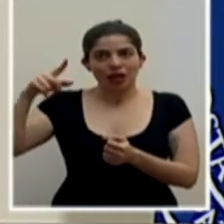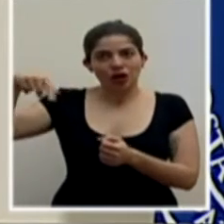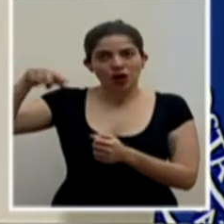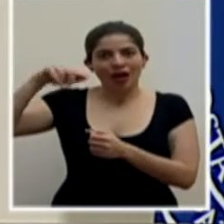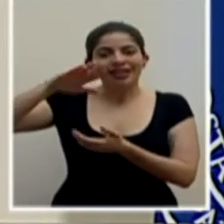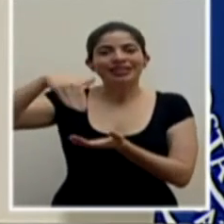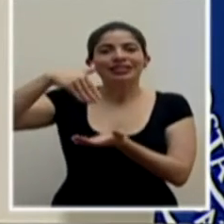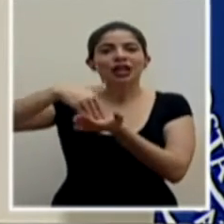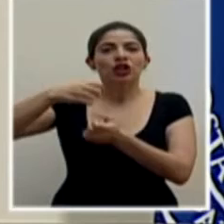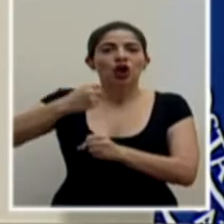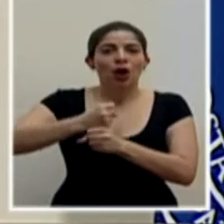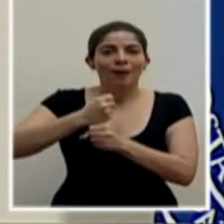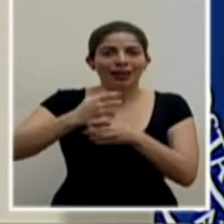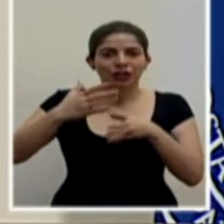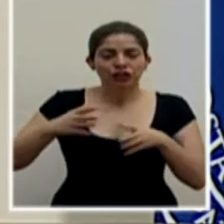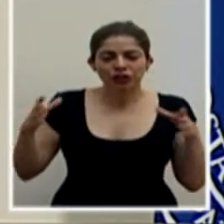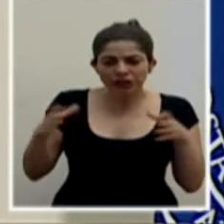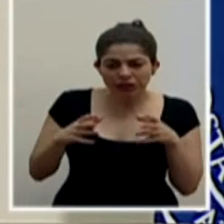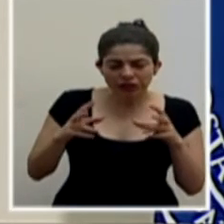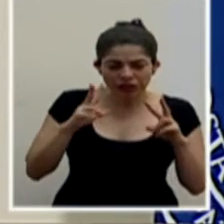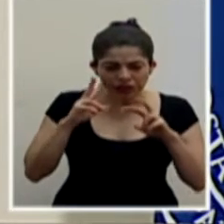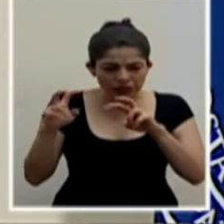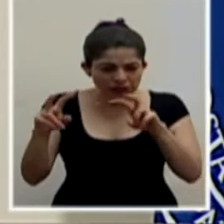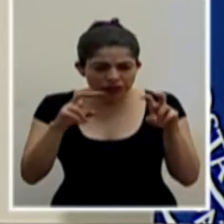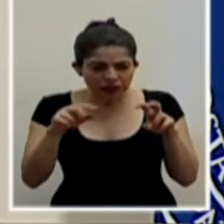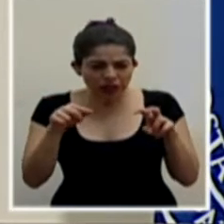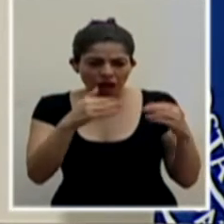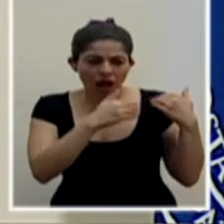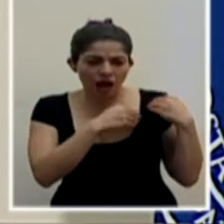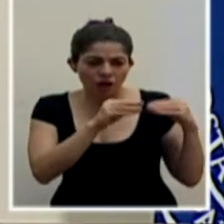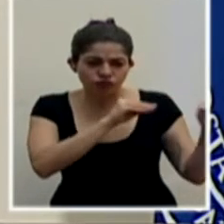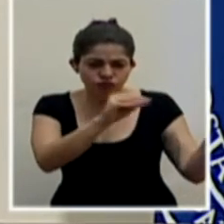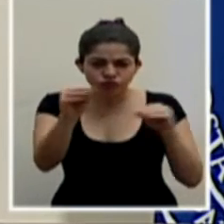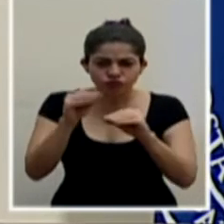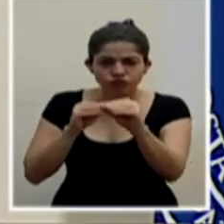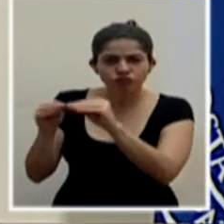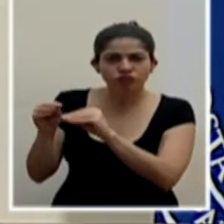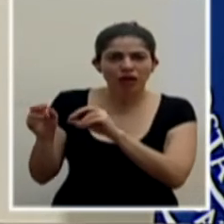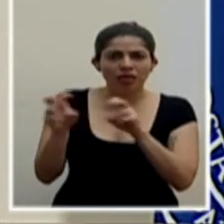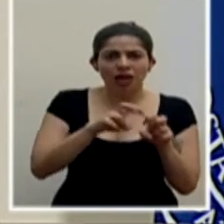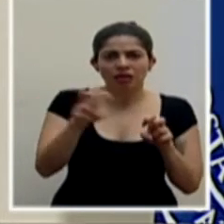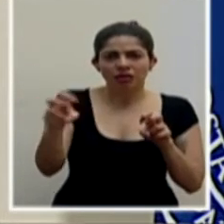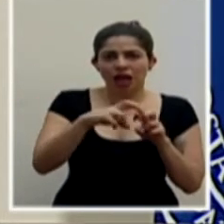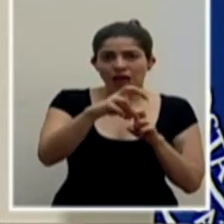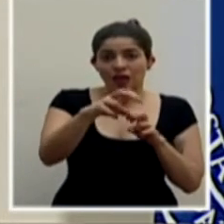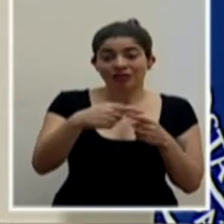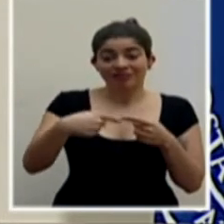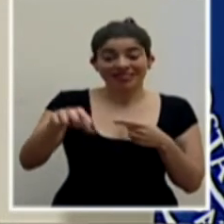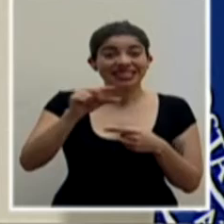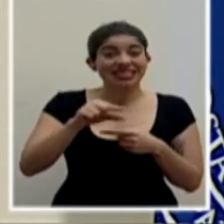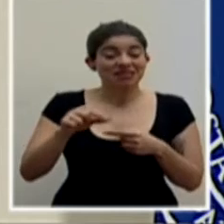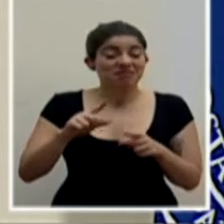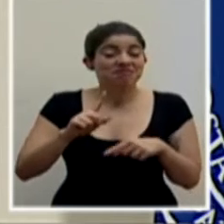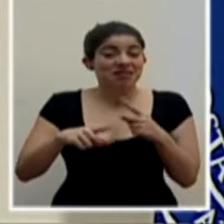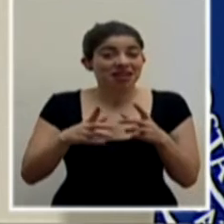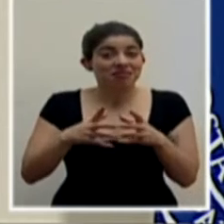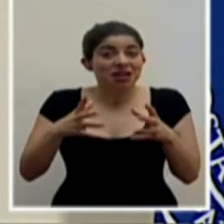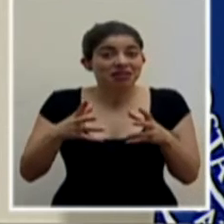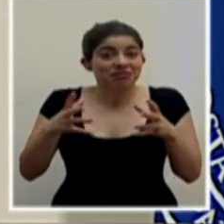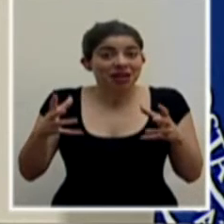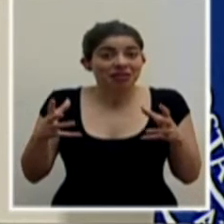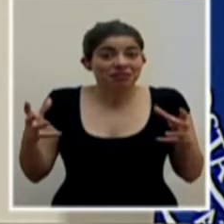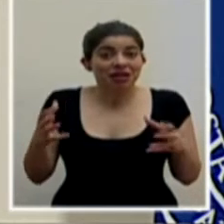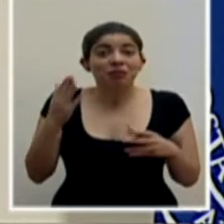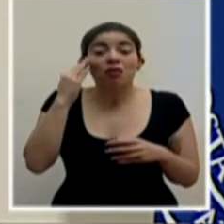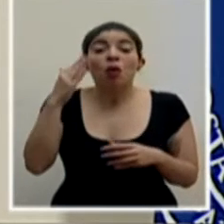un centro de operaciones para lo que son traslados, y eso es algo que se va a intensificar en las próximas semanas, porque cuando